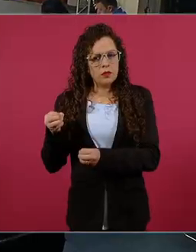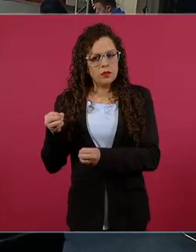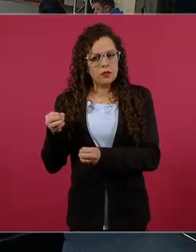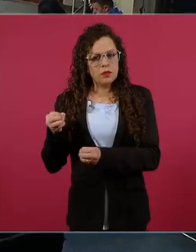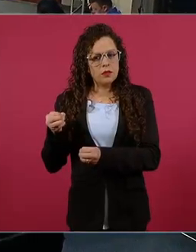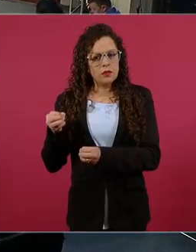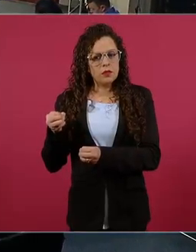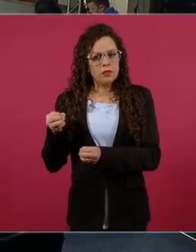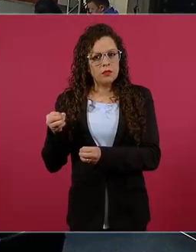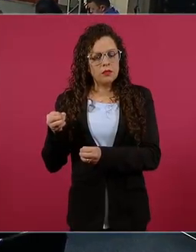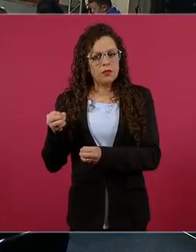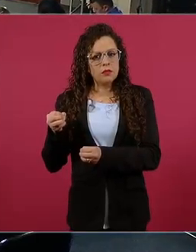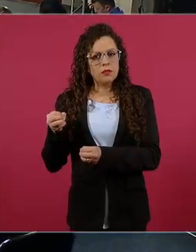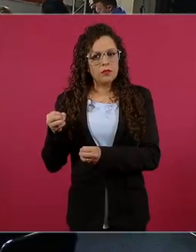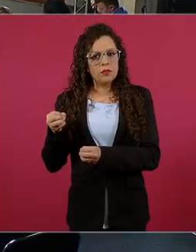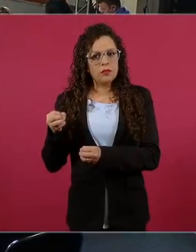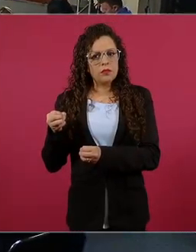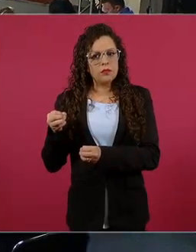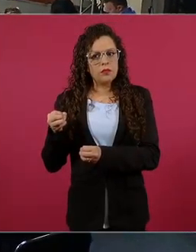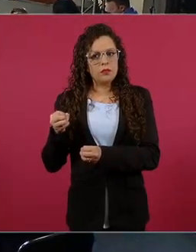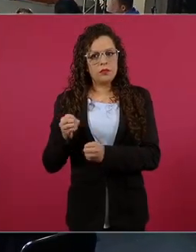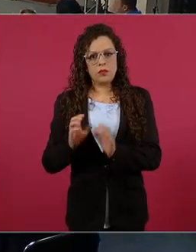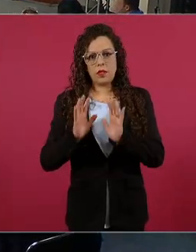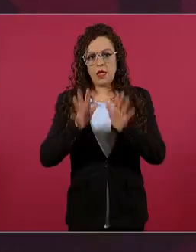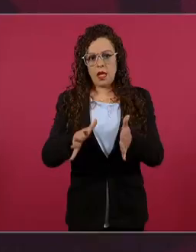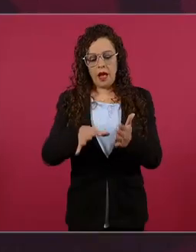no dan fechas de audiencia.